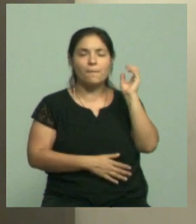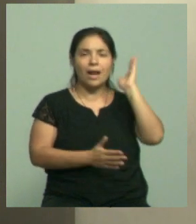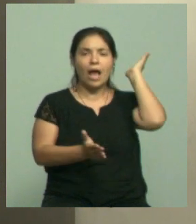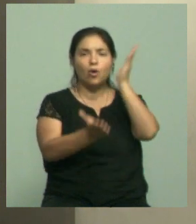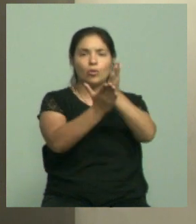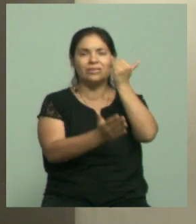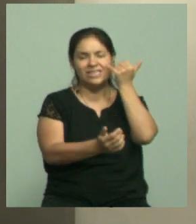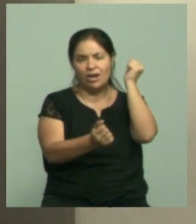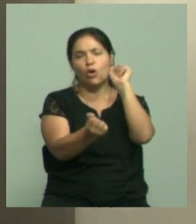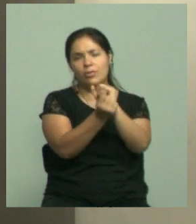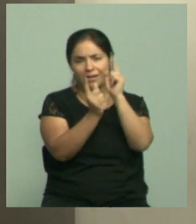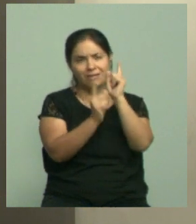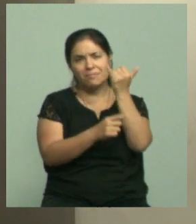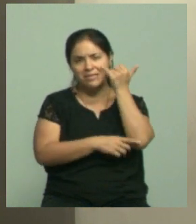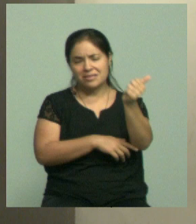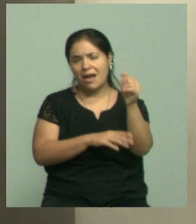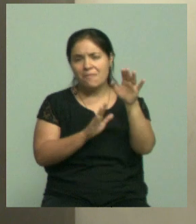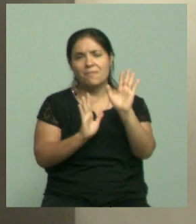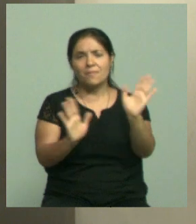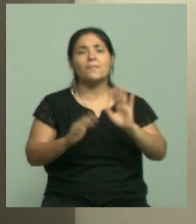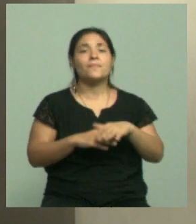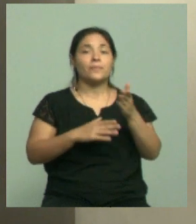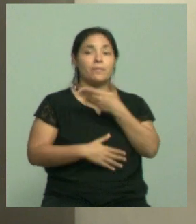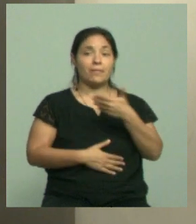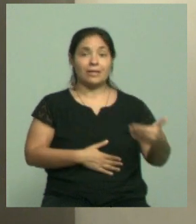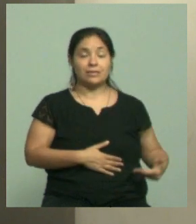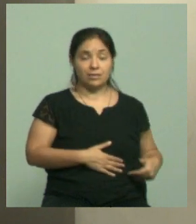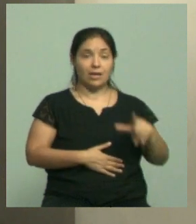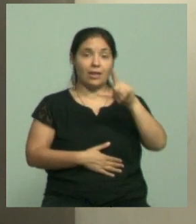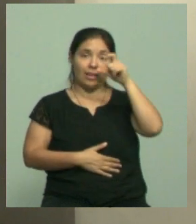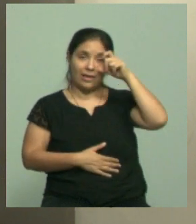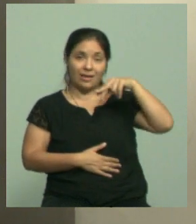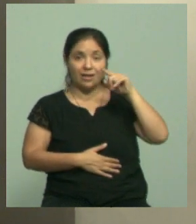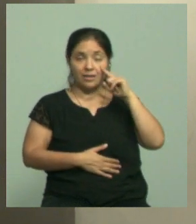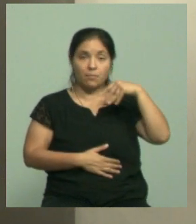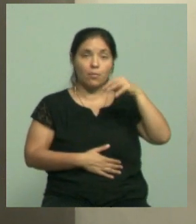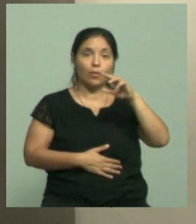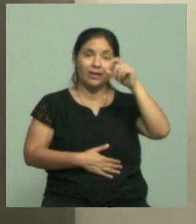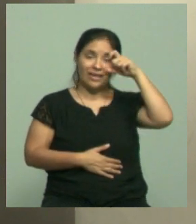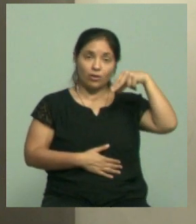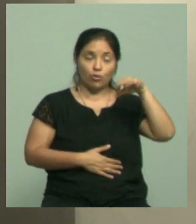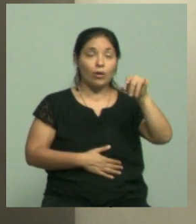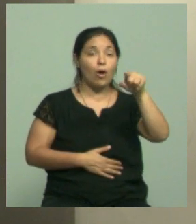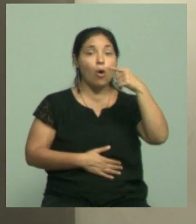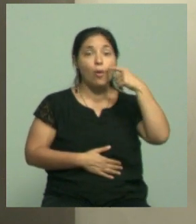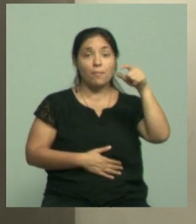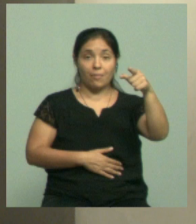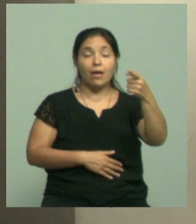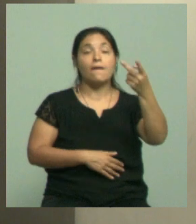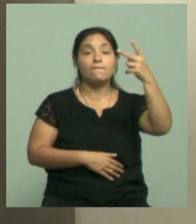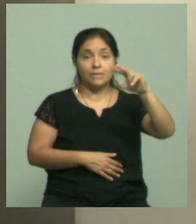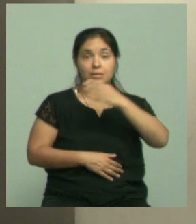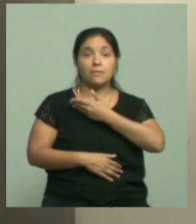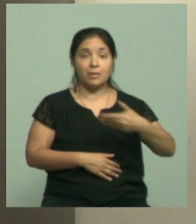de condena, al punto tal de que durante la presidencia de Lenín Moreno, recordemos que él era su vicepresidente y fue destituido para